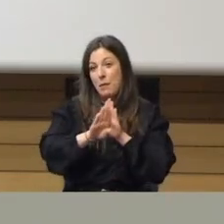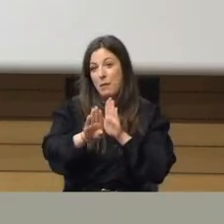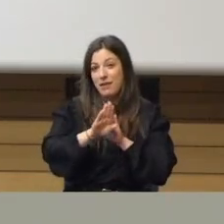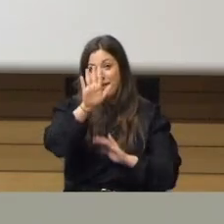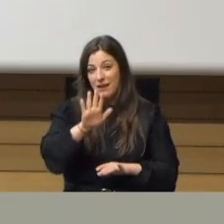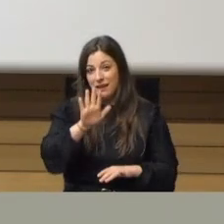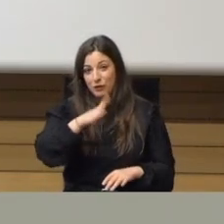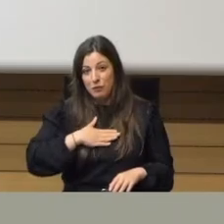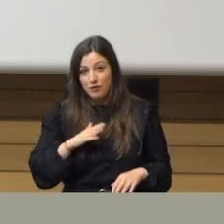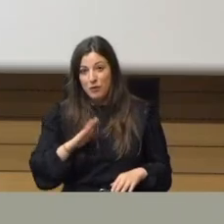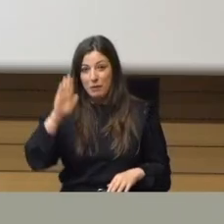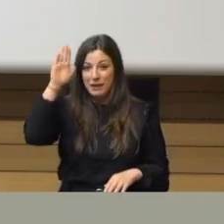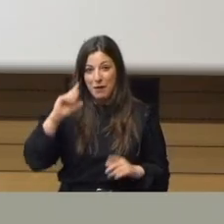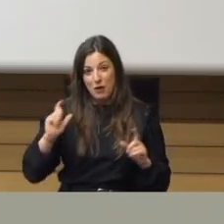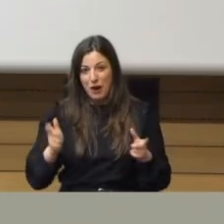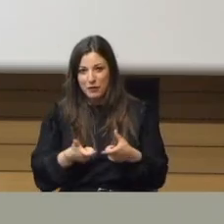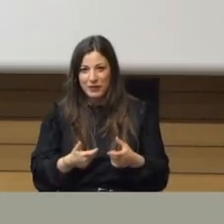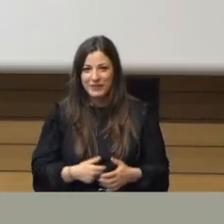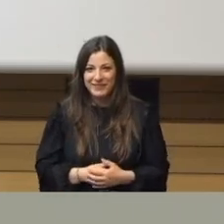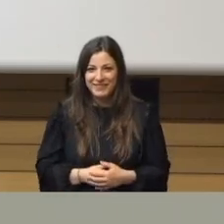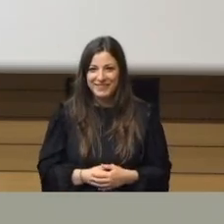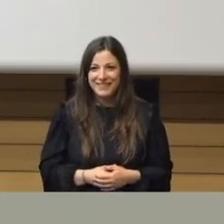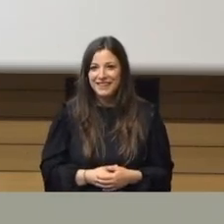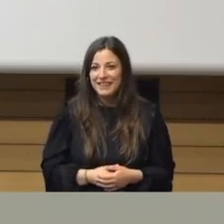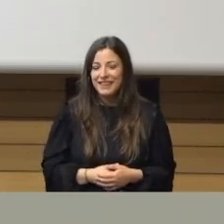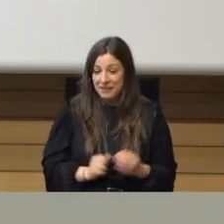levanta la mano en la reunión. ¿Vale?